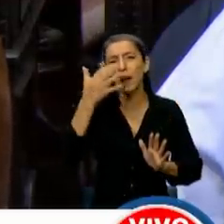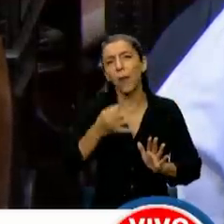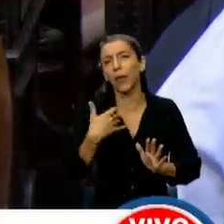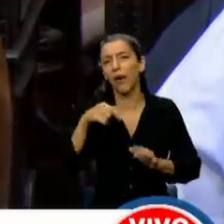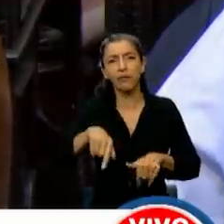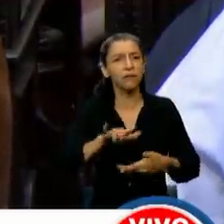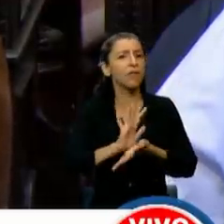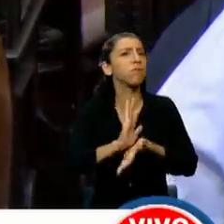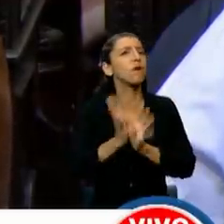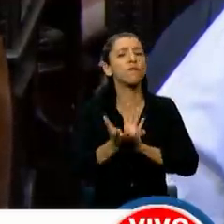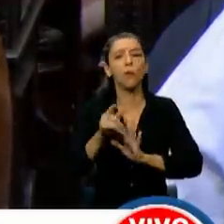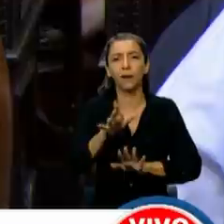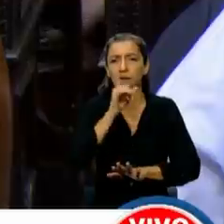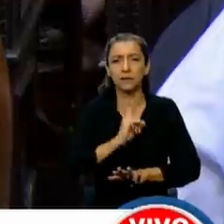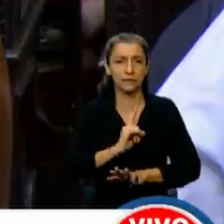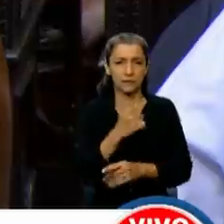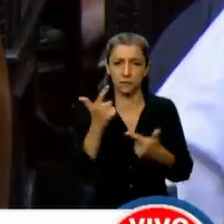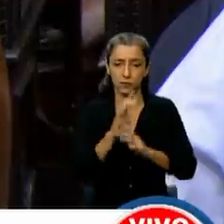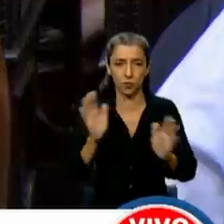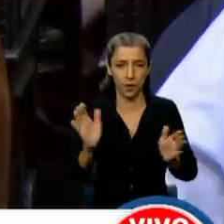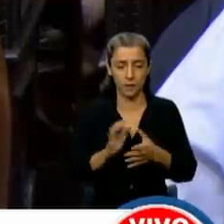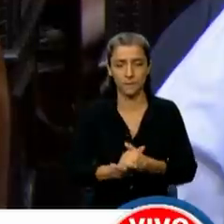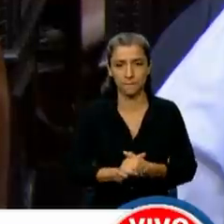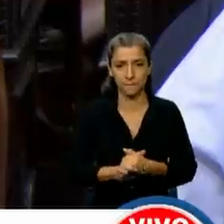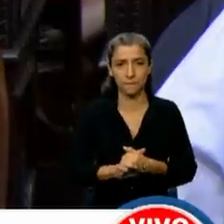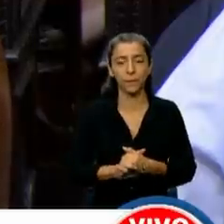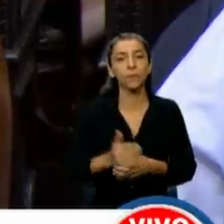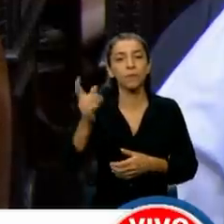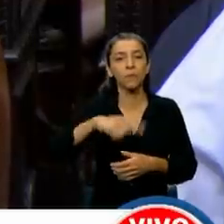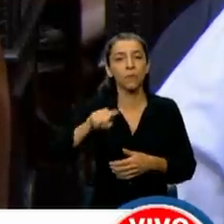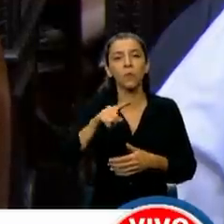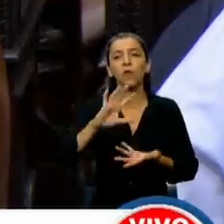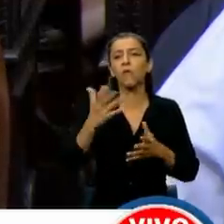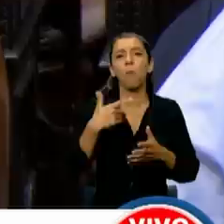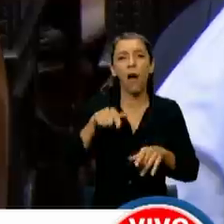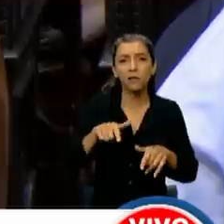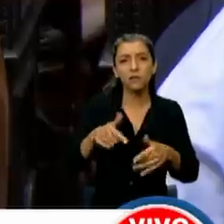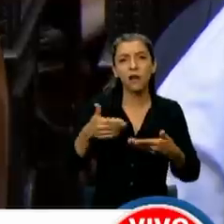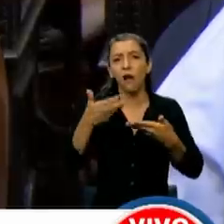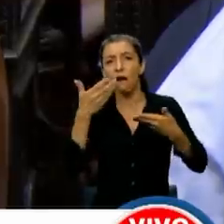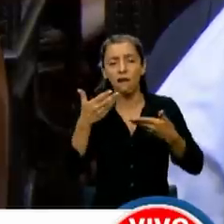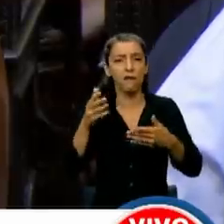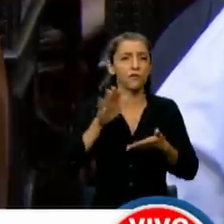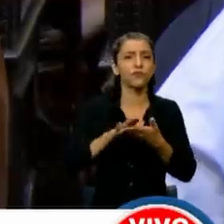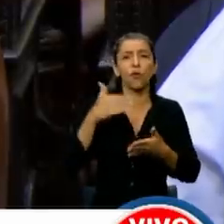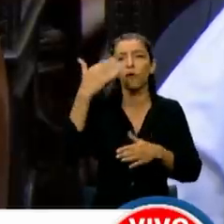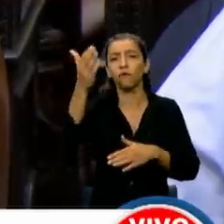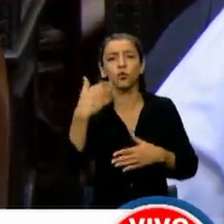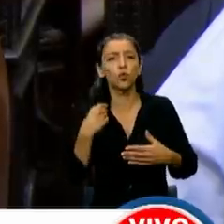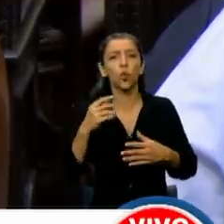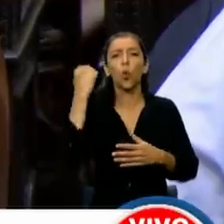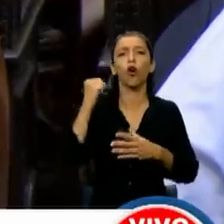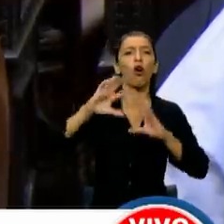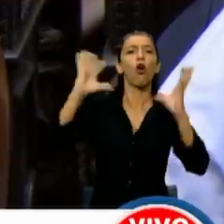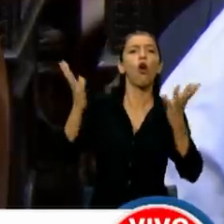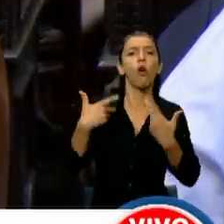serio plantear de lama que se planteó acá el balance sobre las proyecciones macroeconómicas para